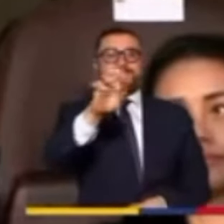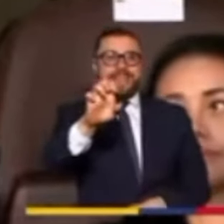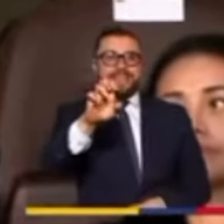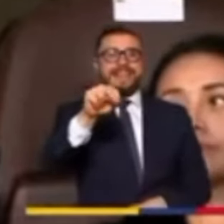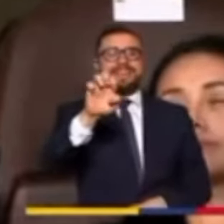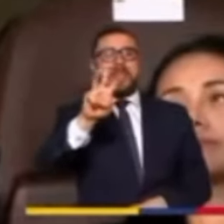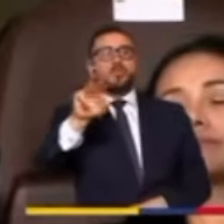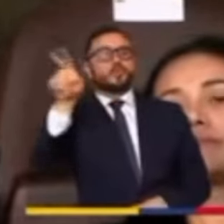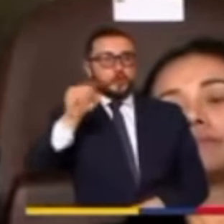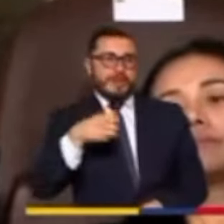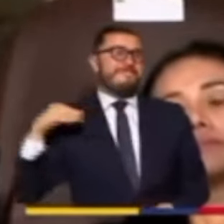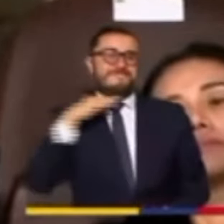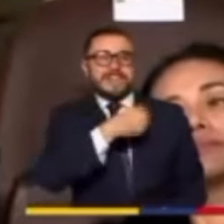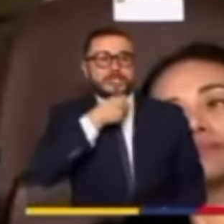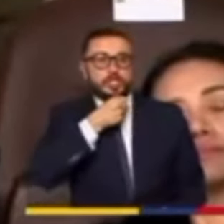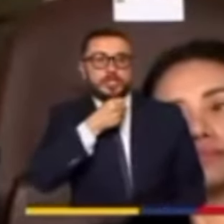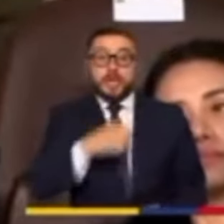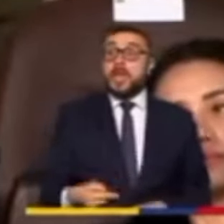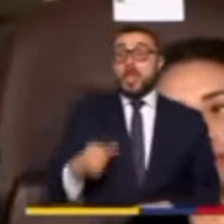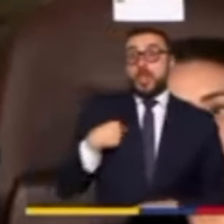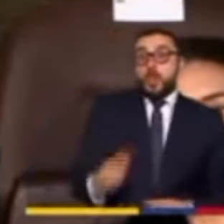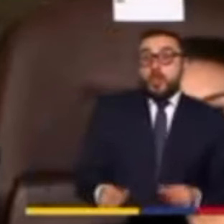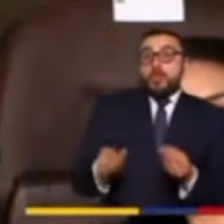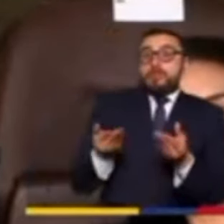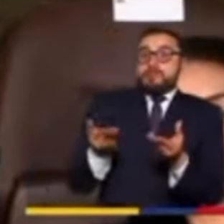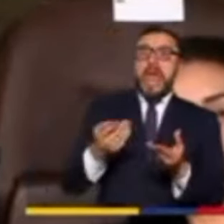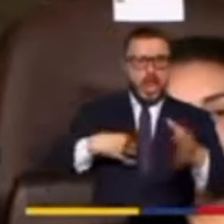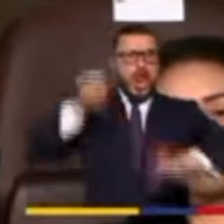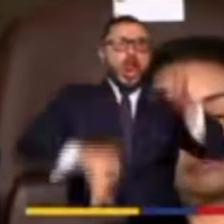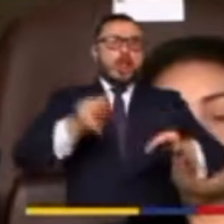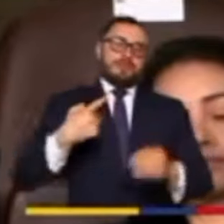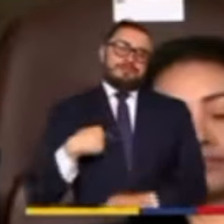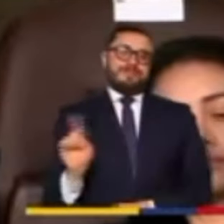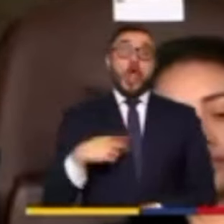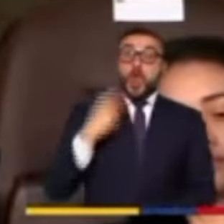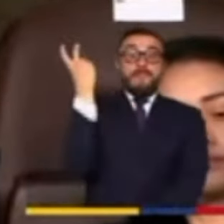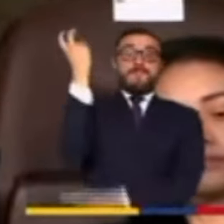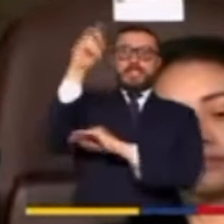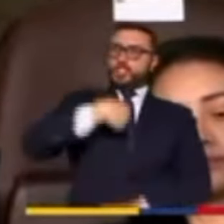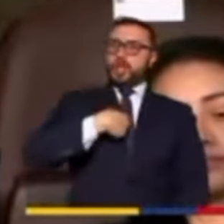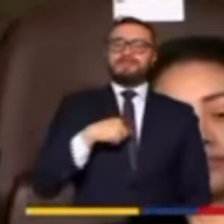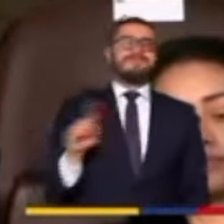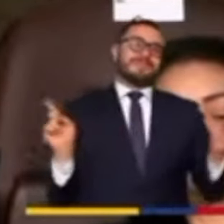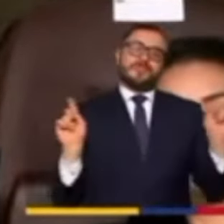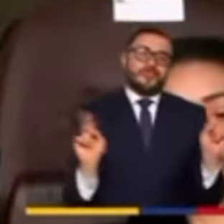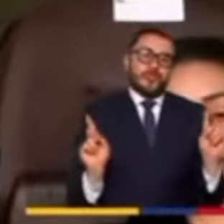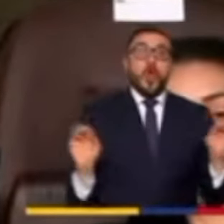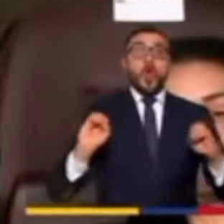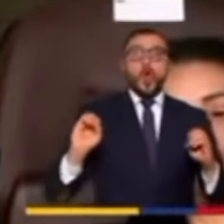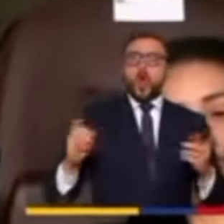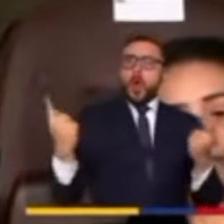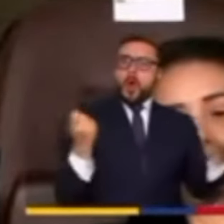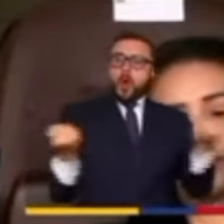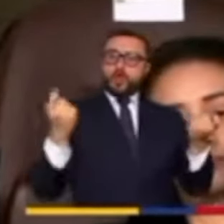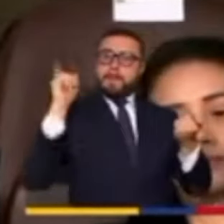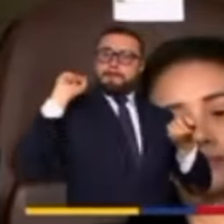Es más, y esto lo dejo solo como indicio, porque yo no soy juez ni fiscal, ni tengo ya el papel de